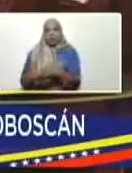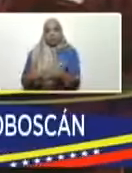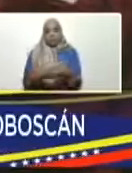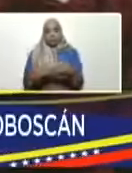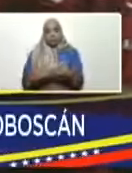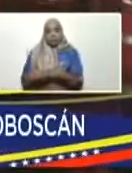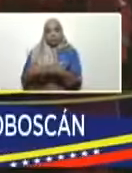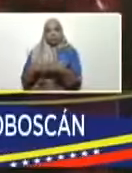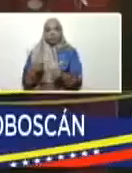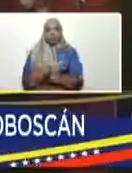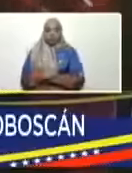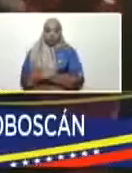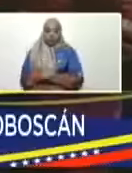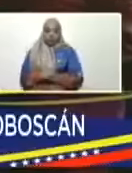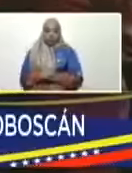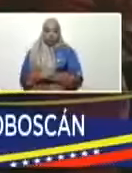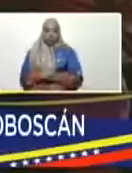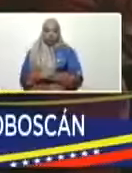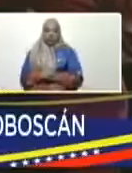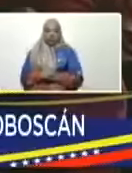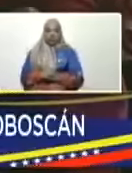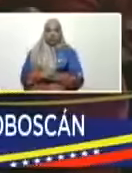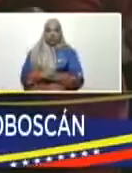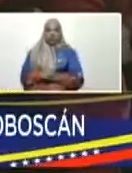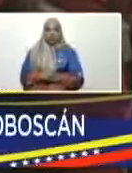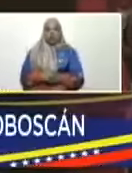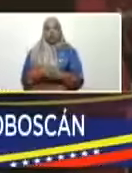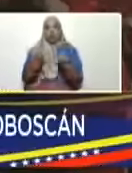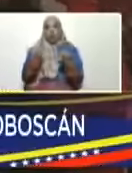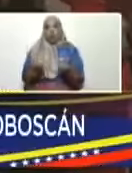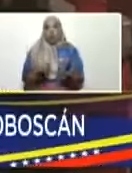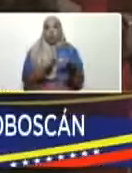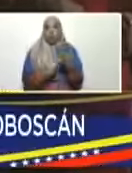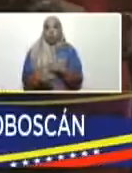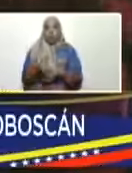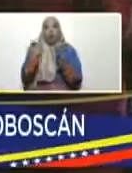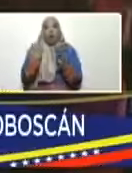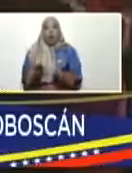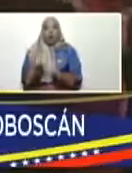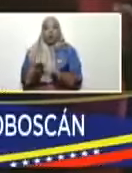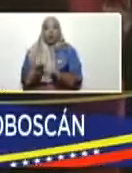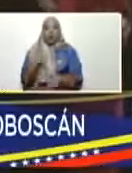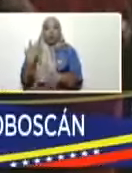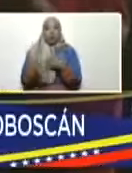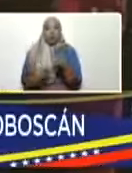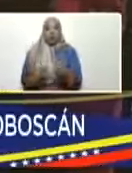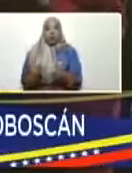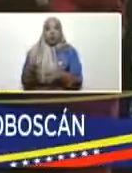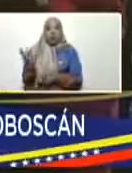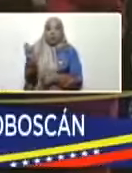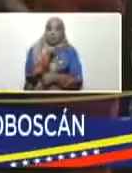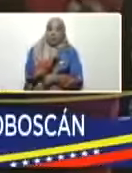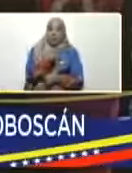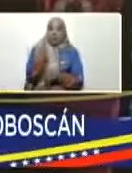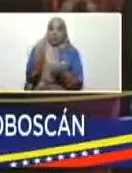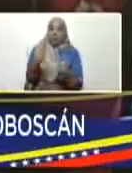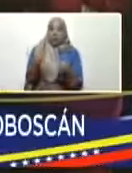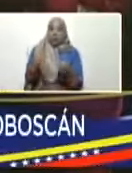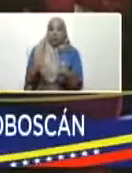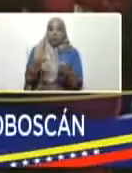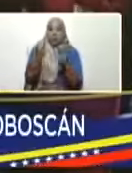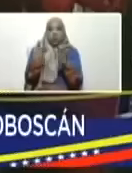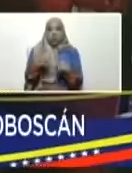¿Qué perfecto. Me dices tú? En buena hora está aquí, señor presidente, porque casualmente estamos en el mes aniversario